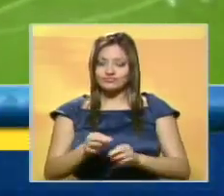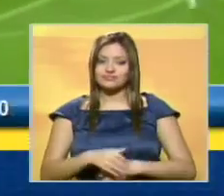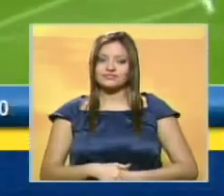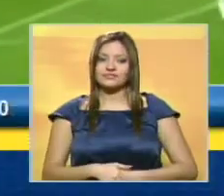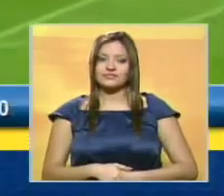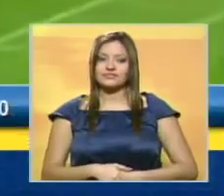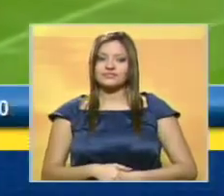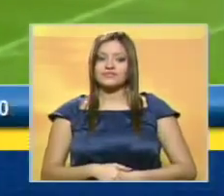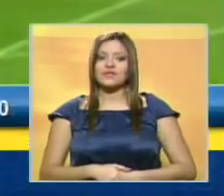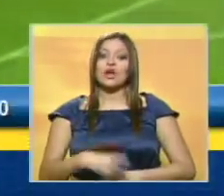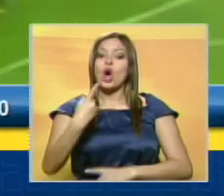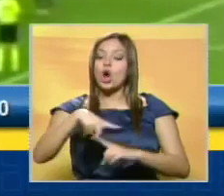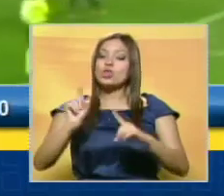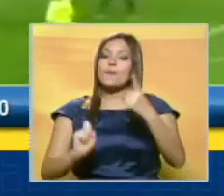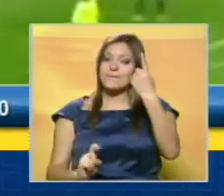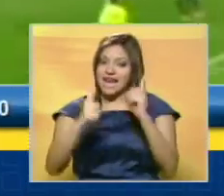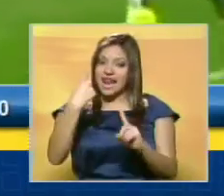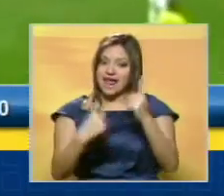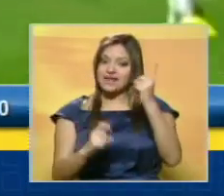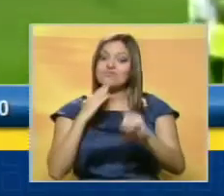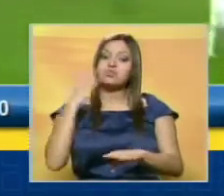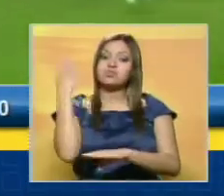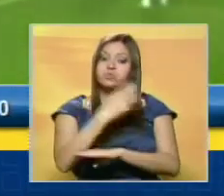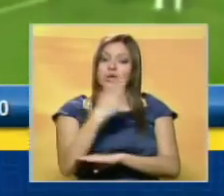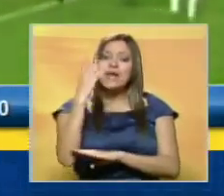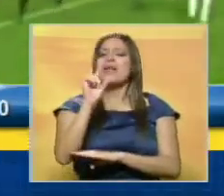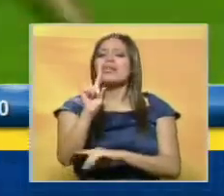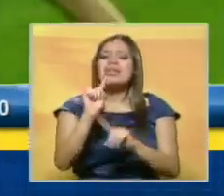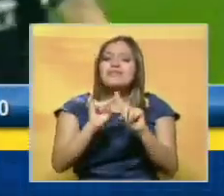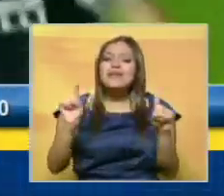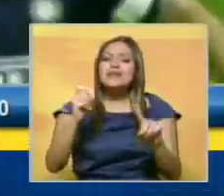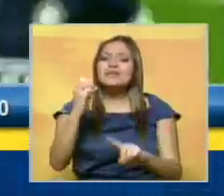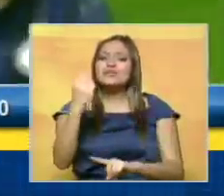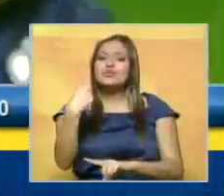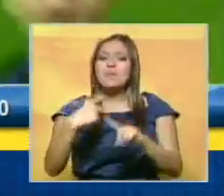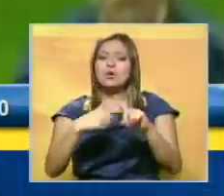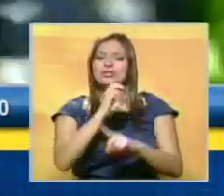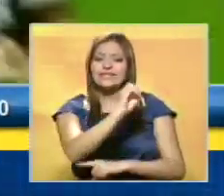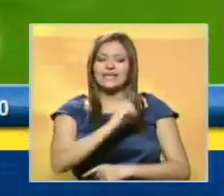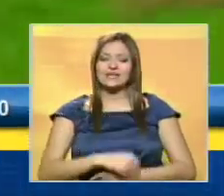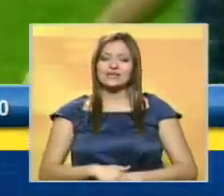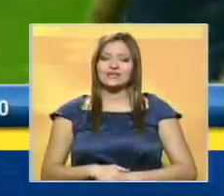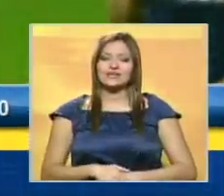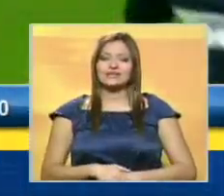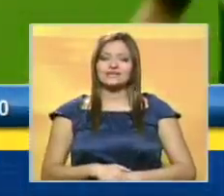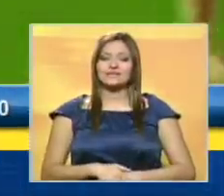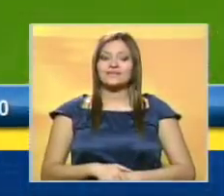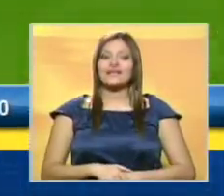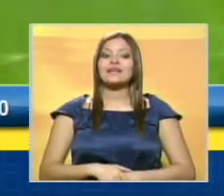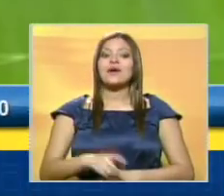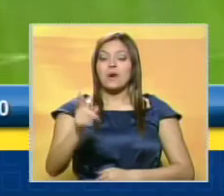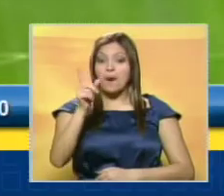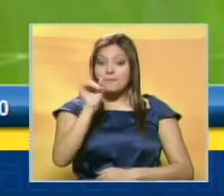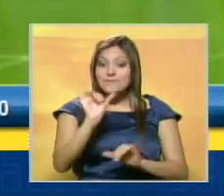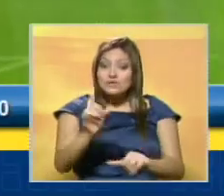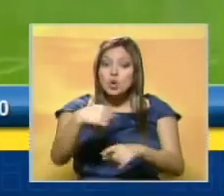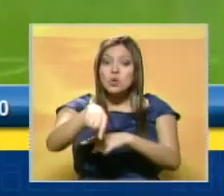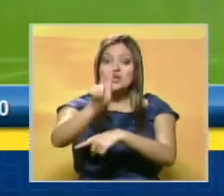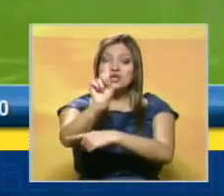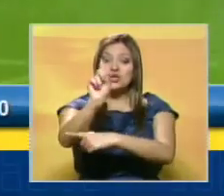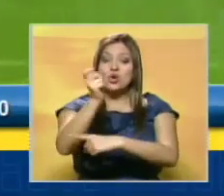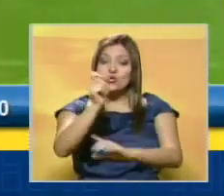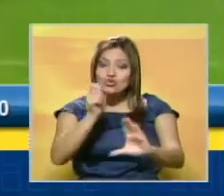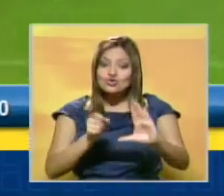Por su parte, el Inter de Milán batió al Sassuolo por la mínima diferencia. Walter Samuel marcó el único tanto del encuentro que se celebró